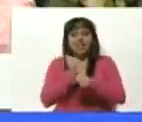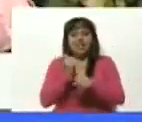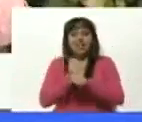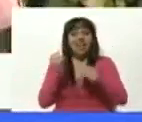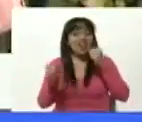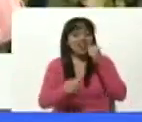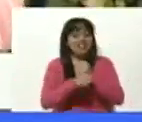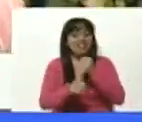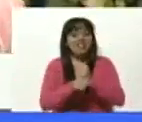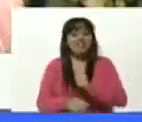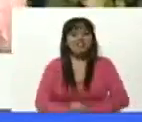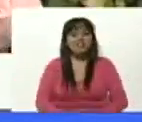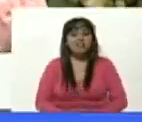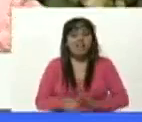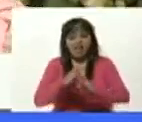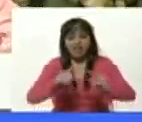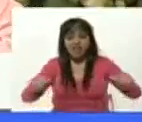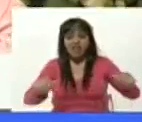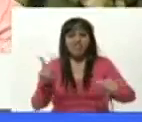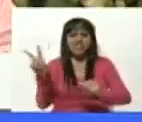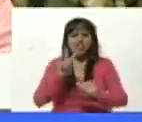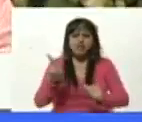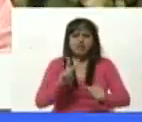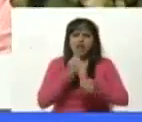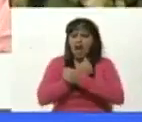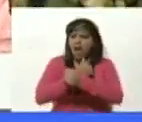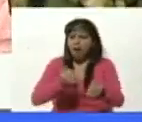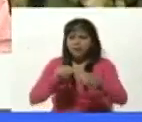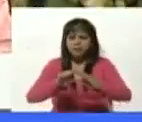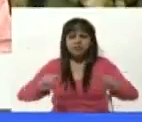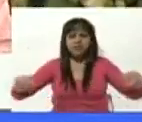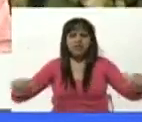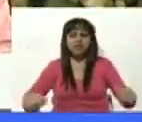tierra, la Venezuela de la Pachamama.